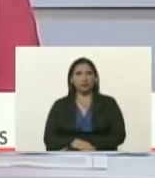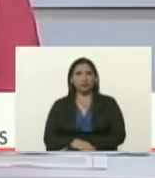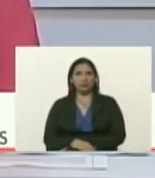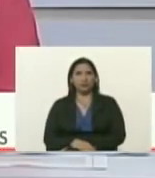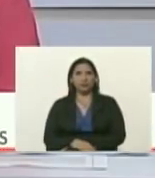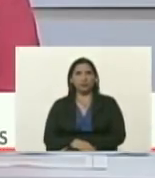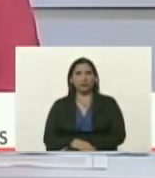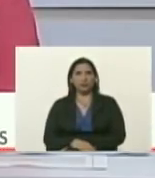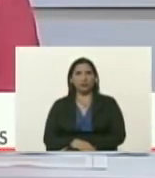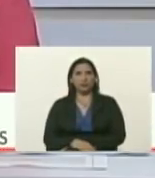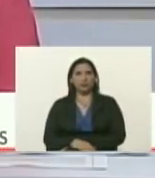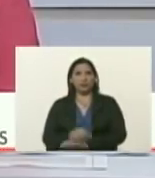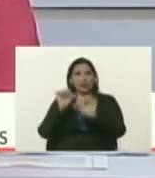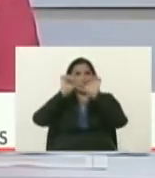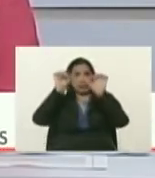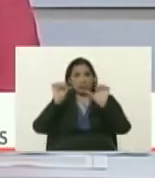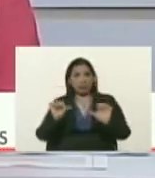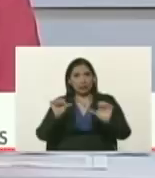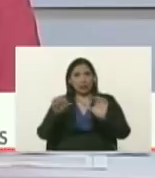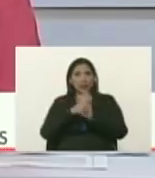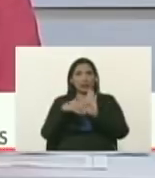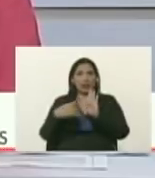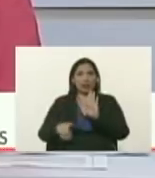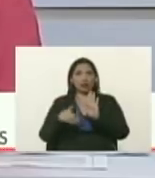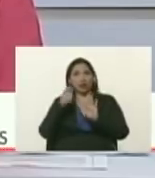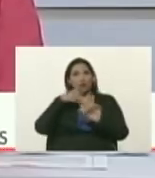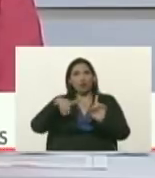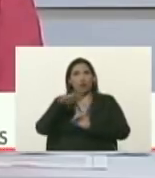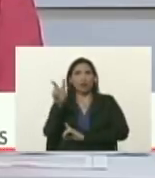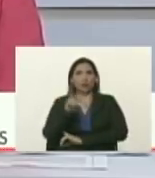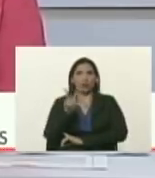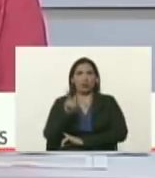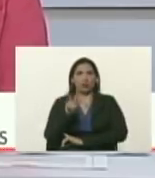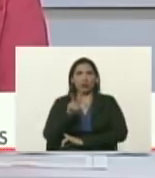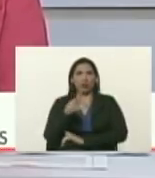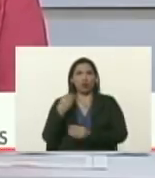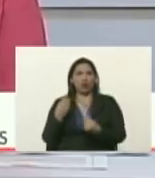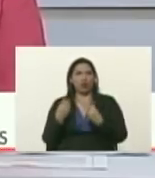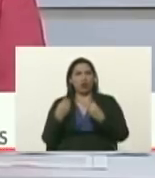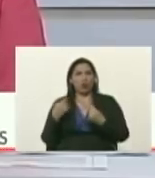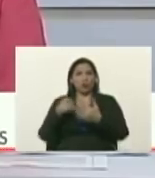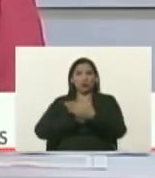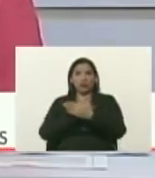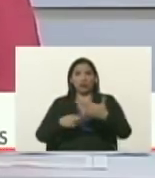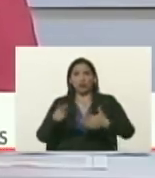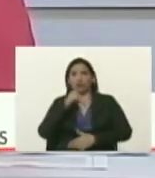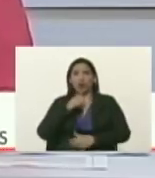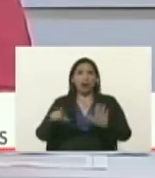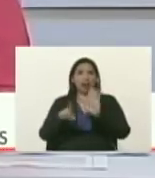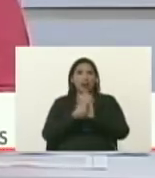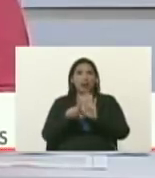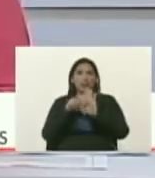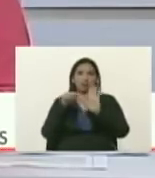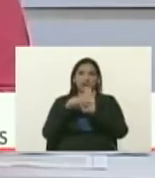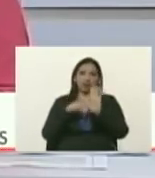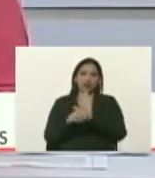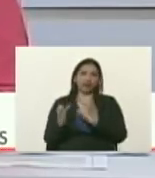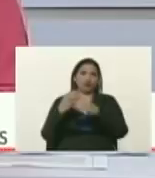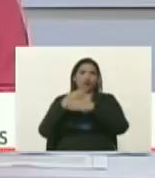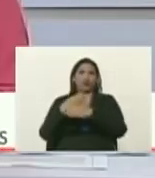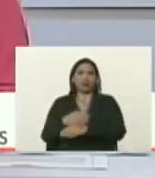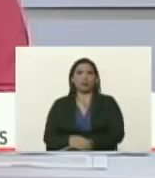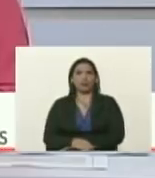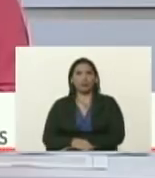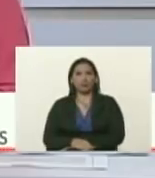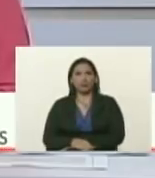lesiva, masiva y sistemáticamente de los derechos de la población venezolana, como son las sanciones ilícitas o medidas coercitivas